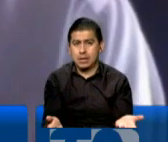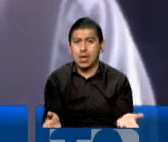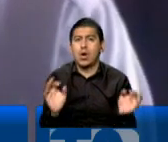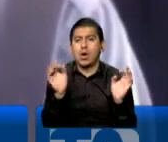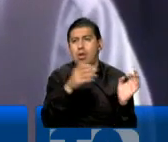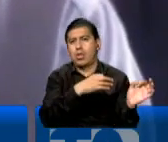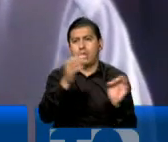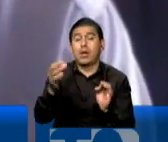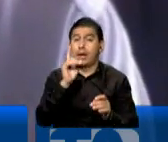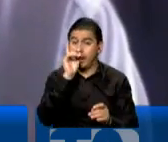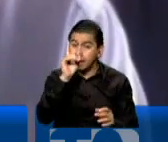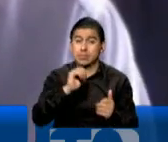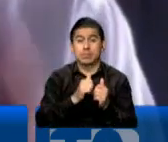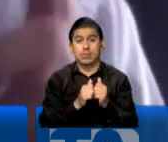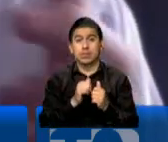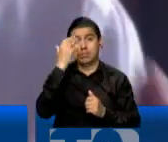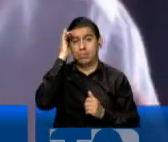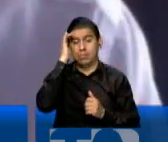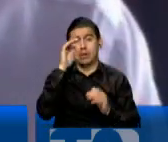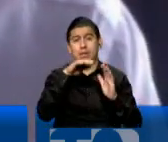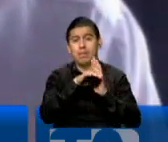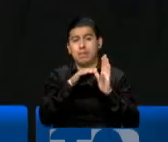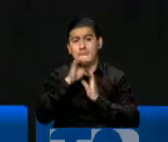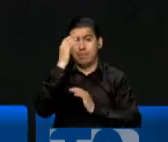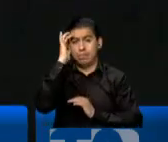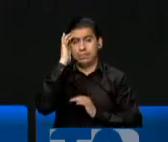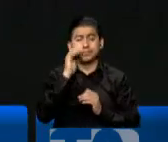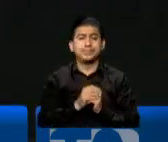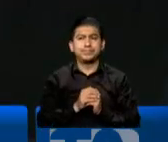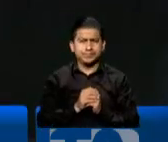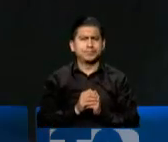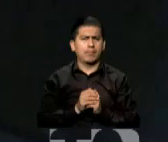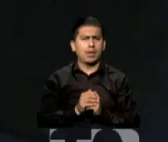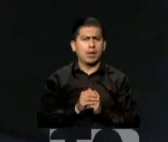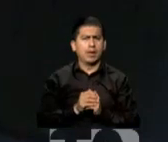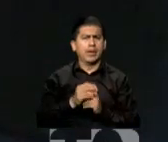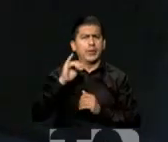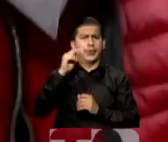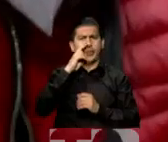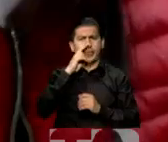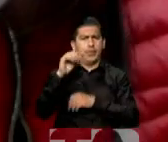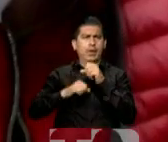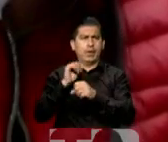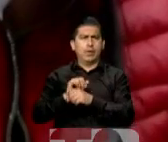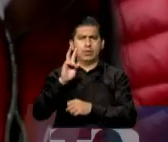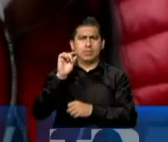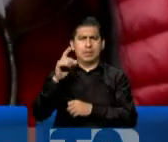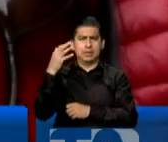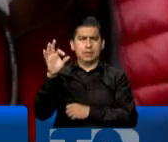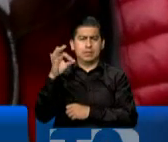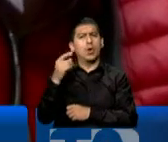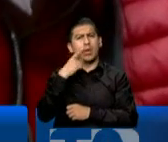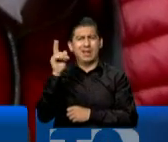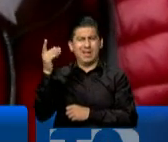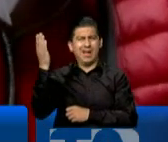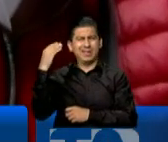van a tener que poner más recursos para que funcione. Esa es su preocupación. Para junio de 2019, el exgerente de la empresa Metro de Quito,